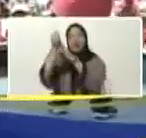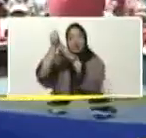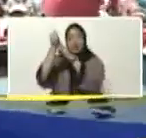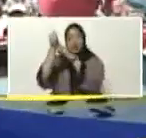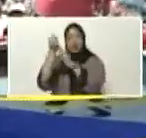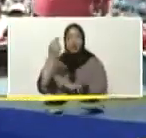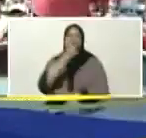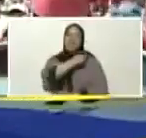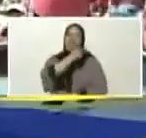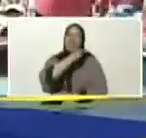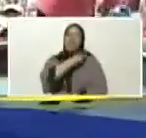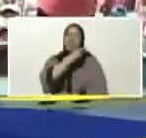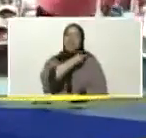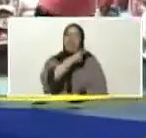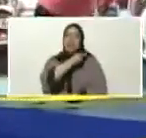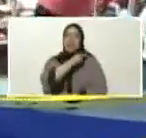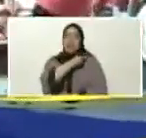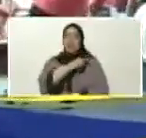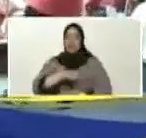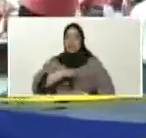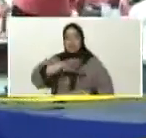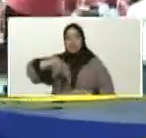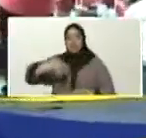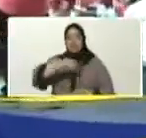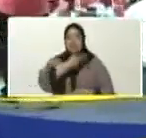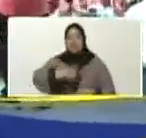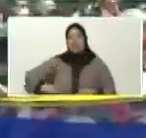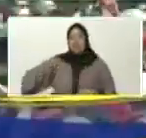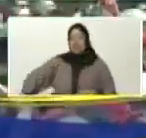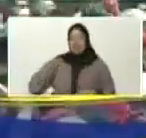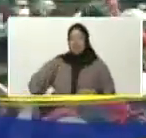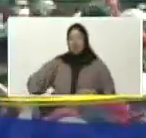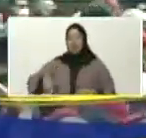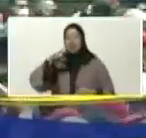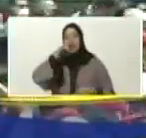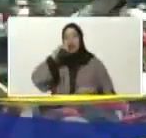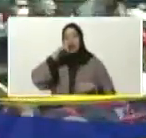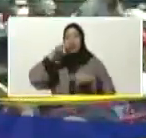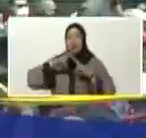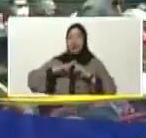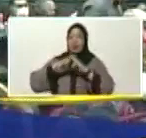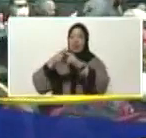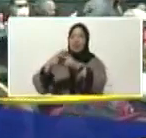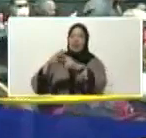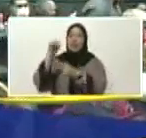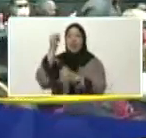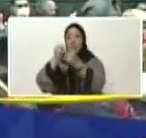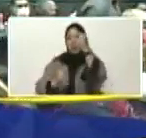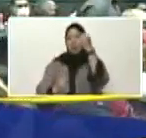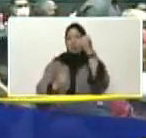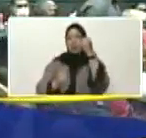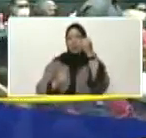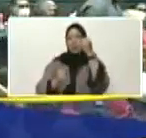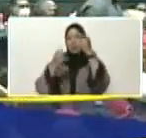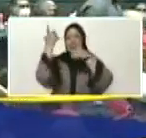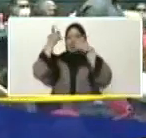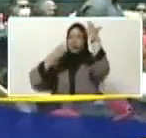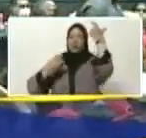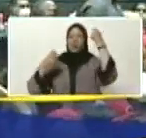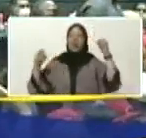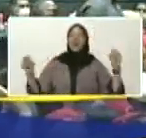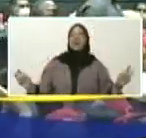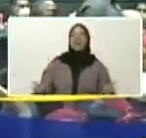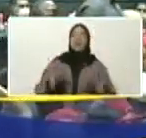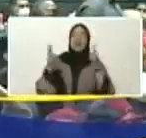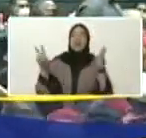jefe, a nuestro presidente eterno, entregarle la última gran